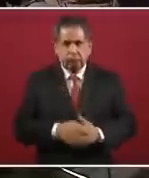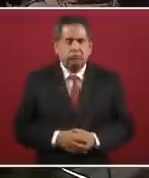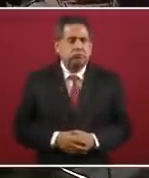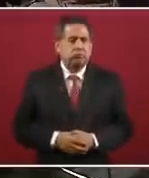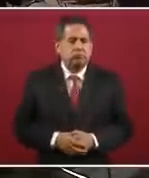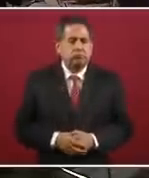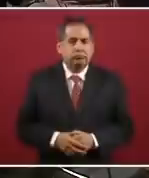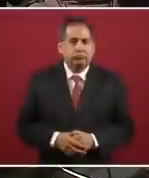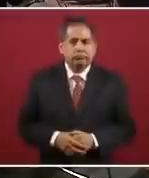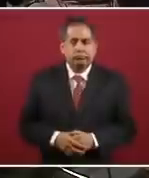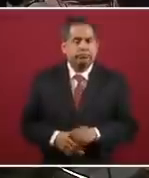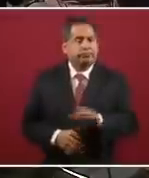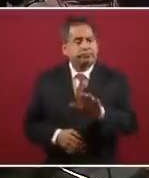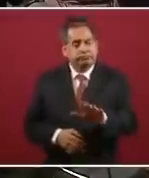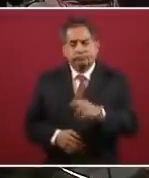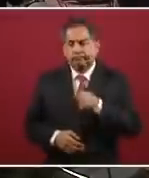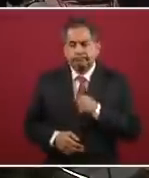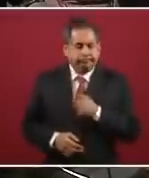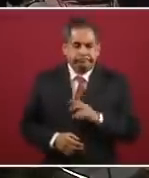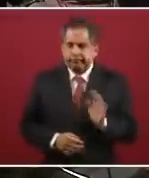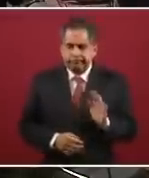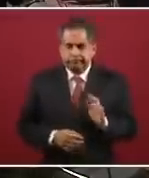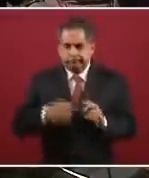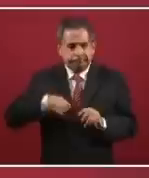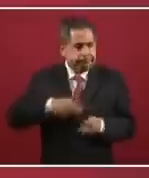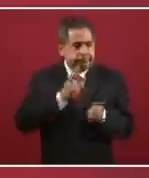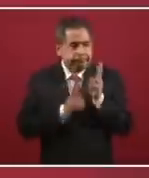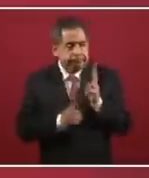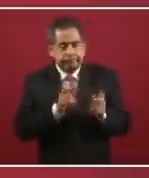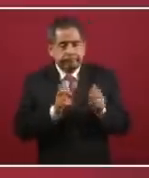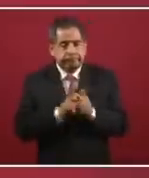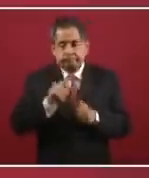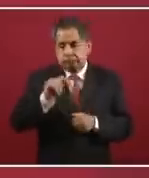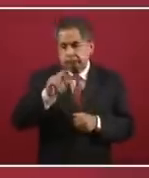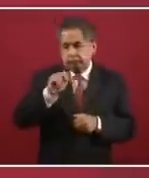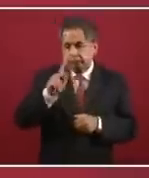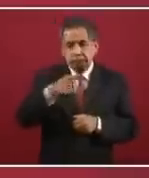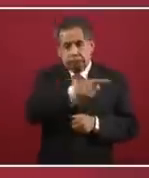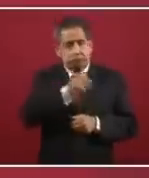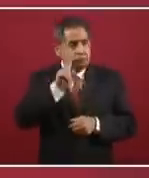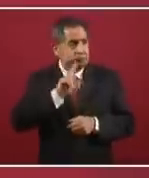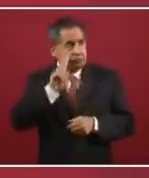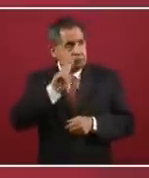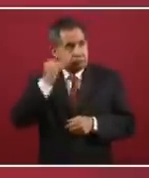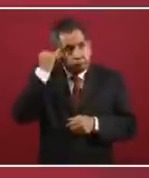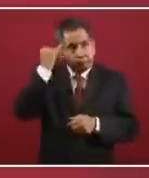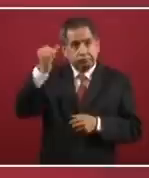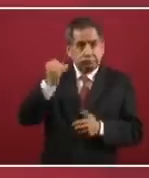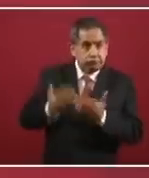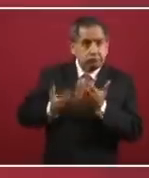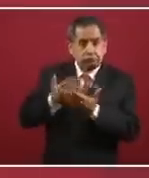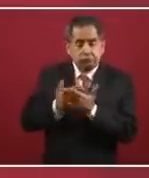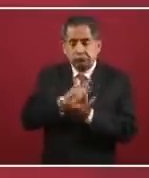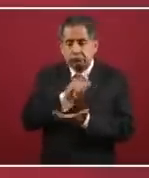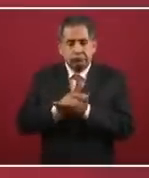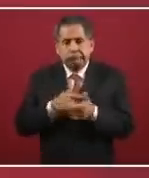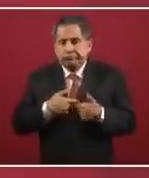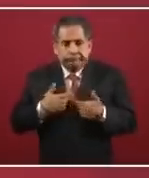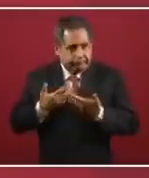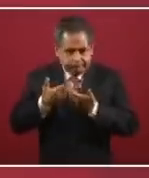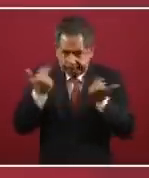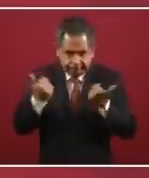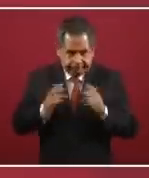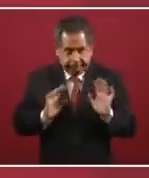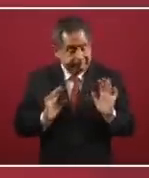anula. Nosotros no tuvimos una conversación con el presidente Trump respecto a sus posibles iniciativas en materia legislativa. Lo que